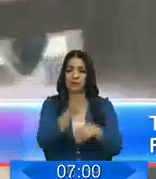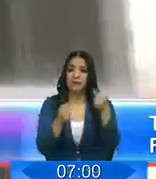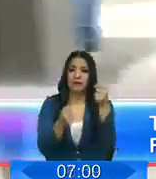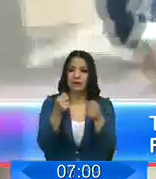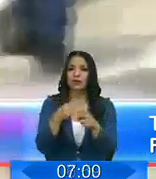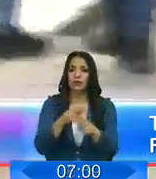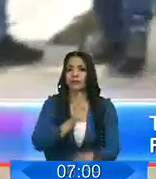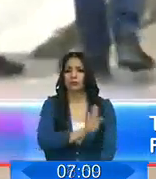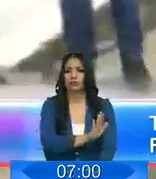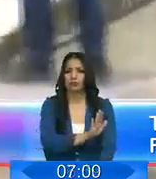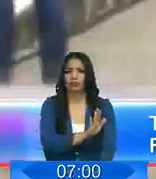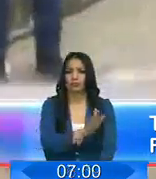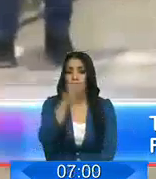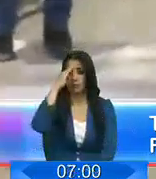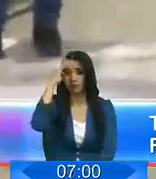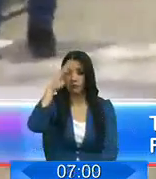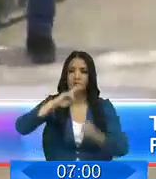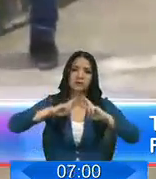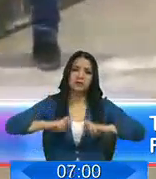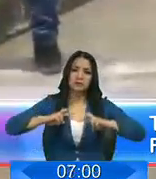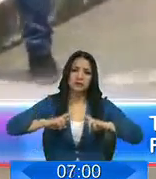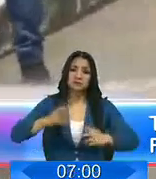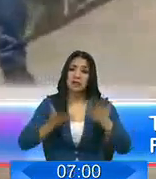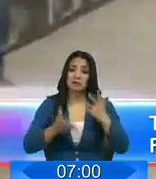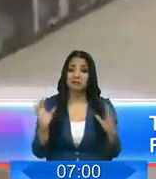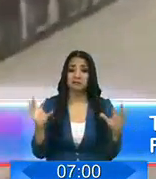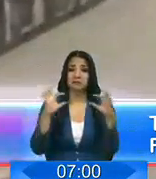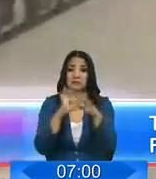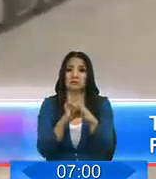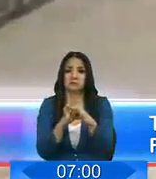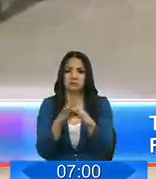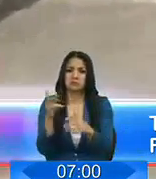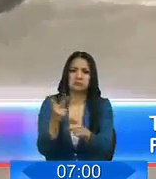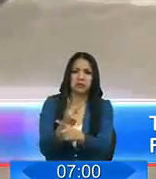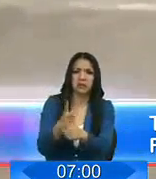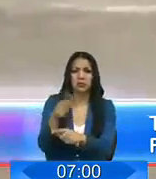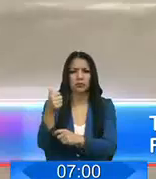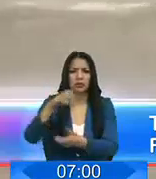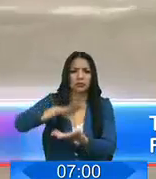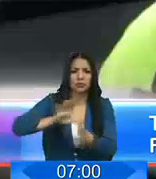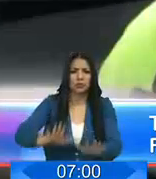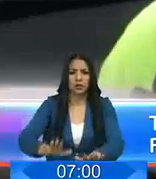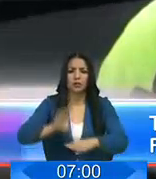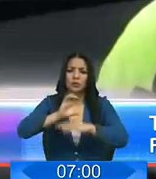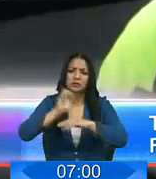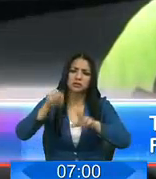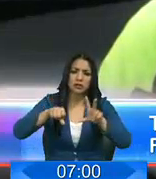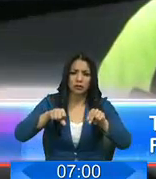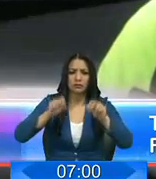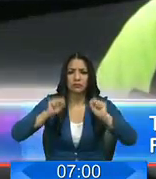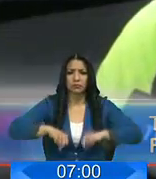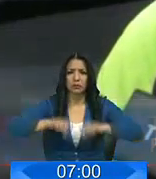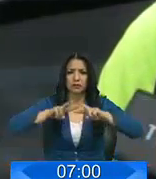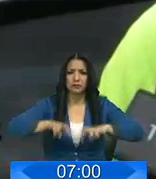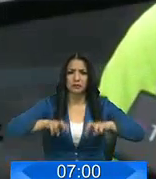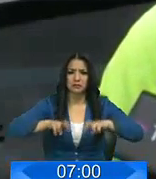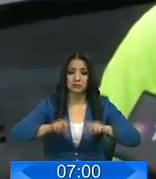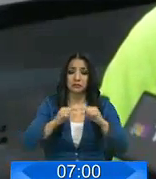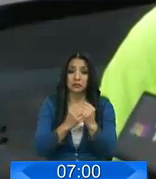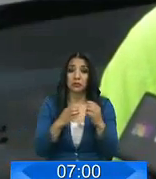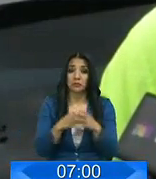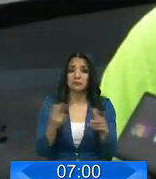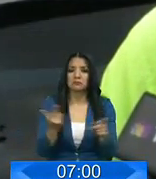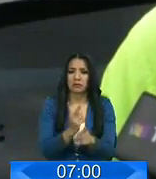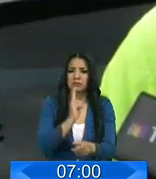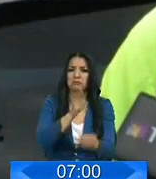de uno de ellos, mientras la policía investiga si estarían relacionados con delitos en otras ciudades del país. Sí se presume que pertenecen a alguna banda delictiva